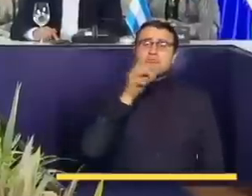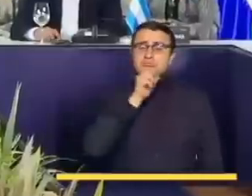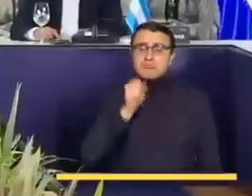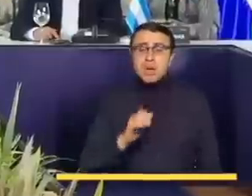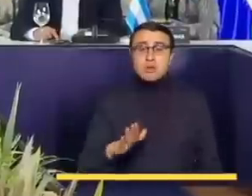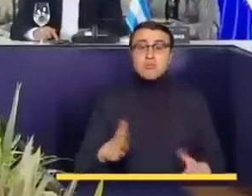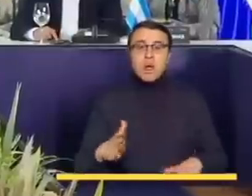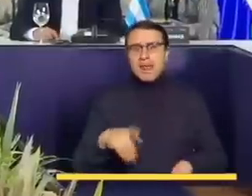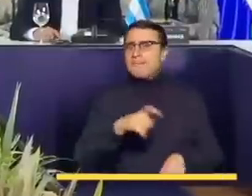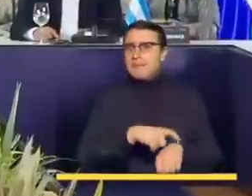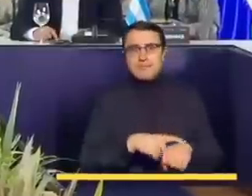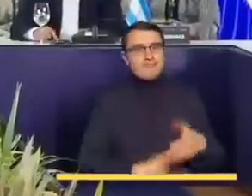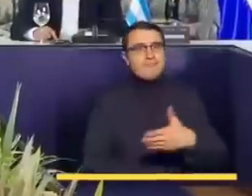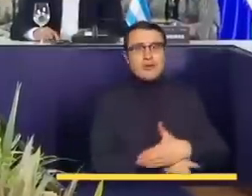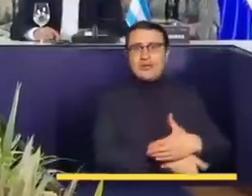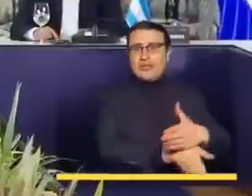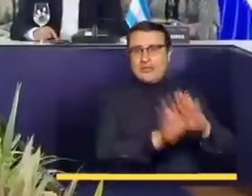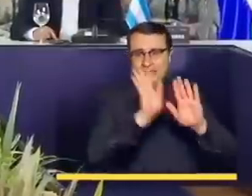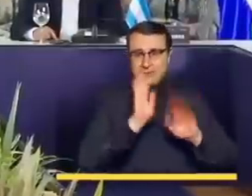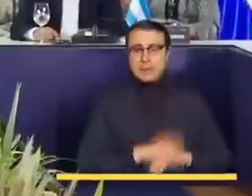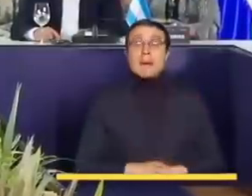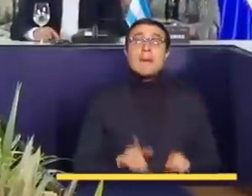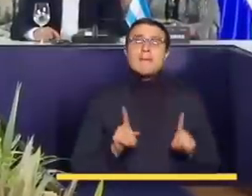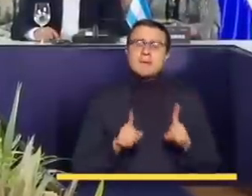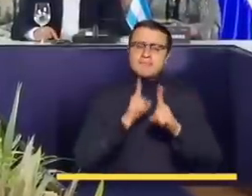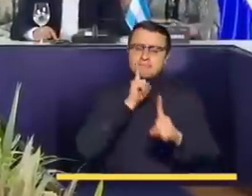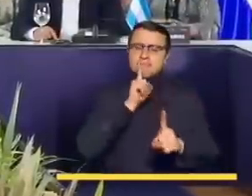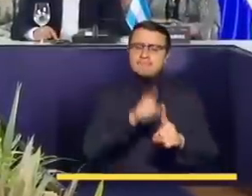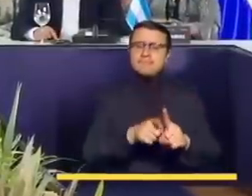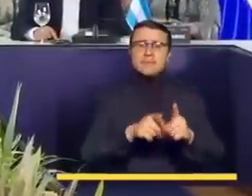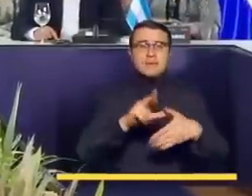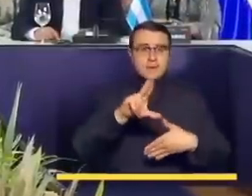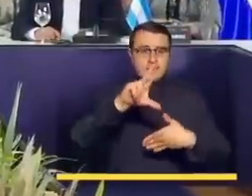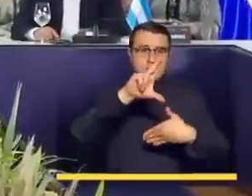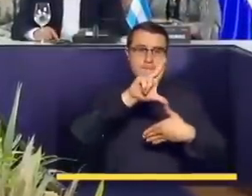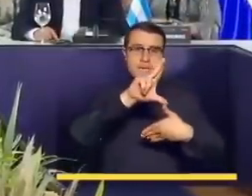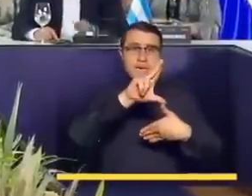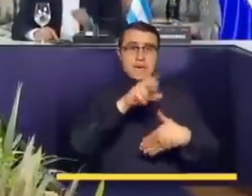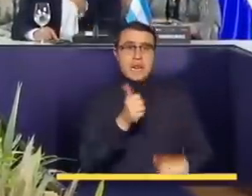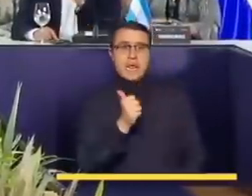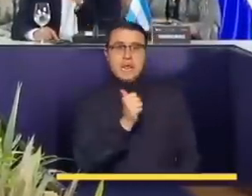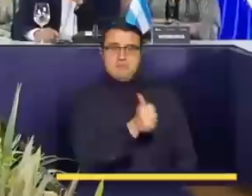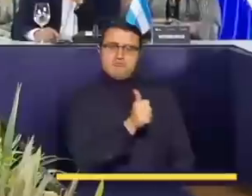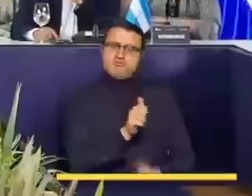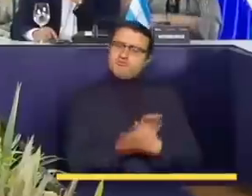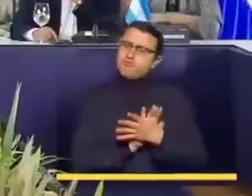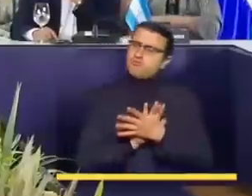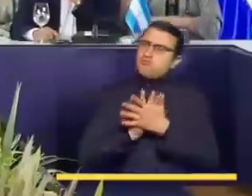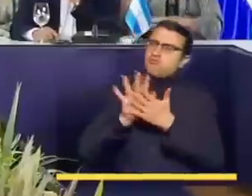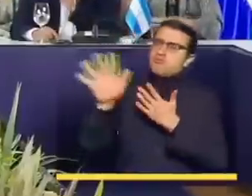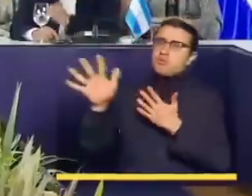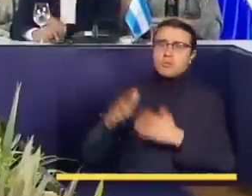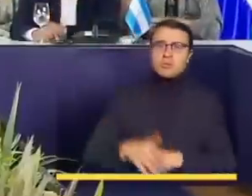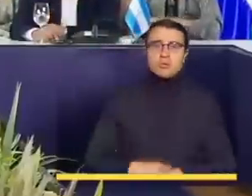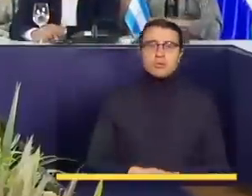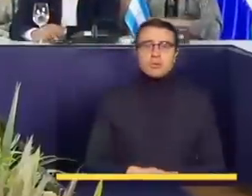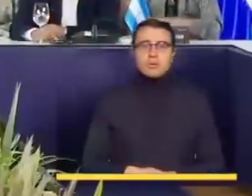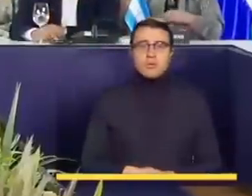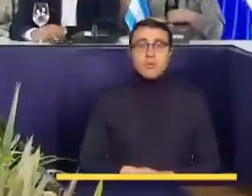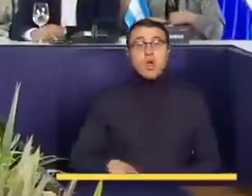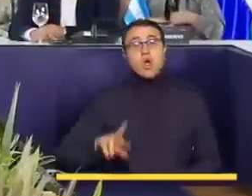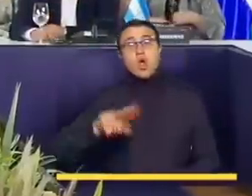Pero tiene un propósito, y es que América Latina hable por sí misma y no repita los